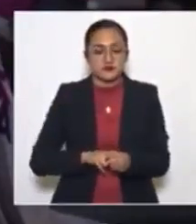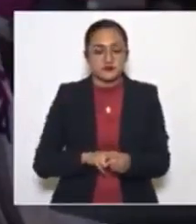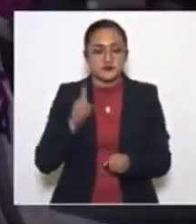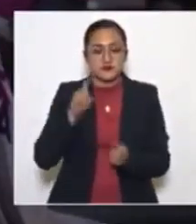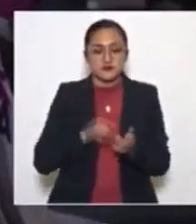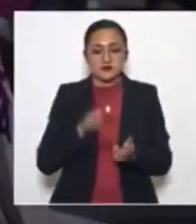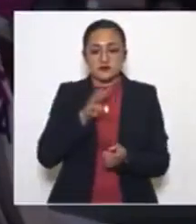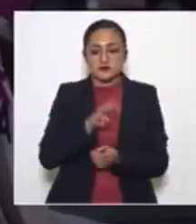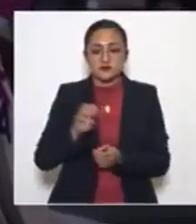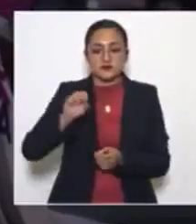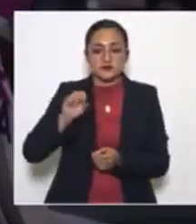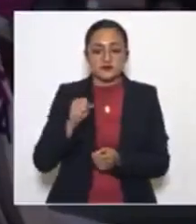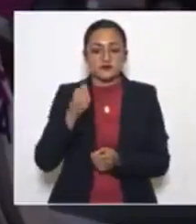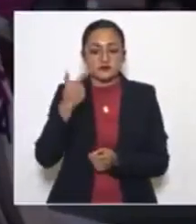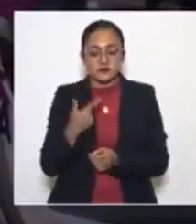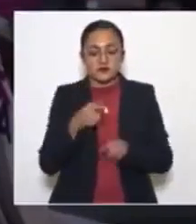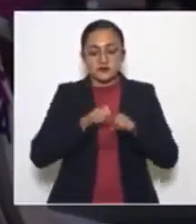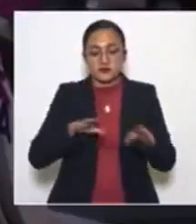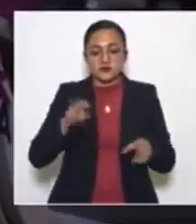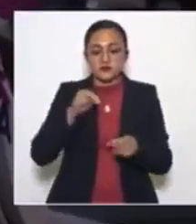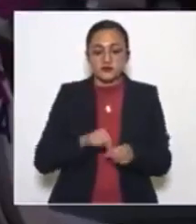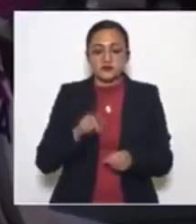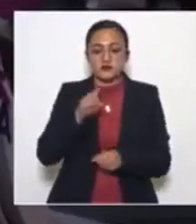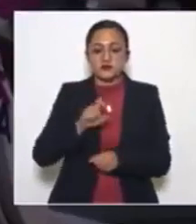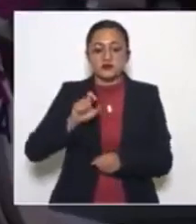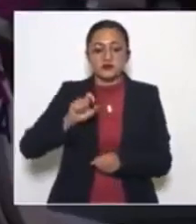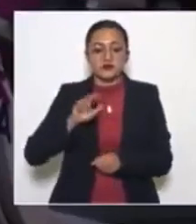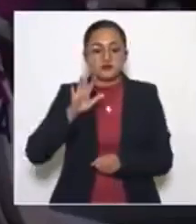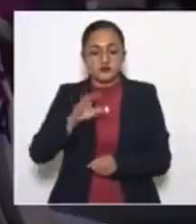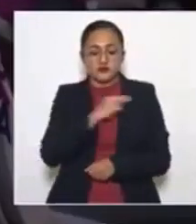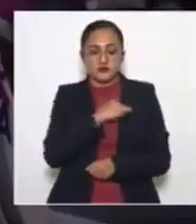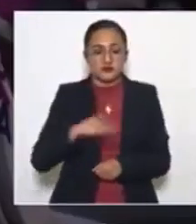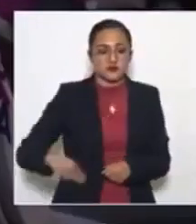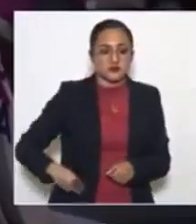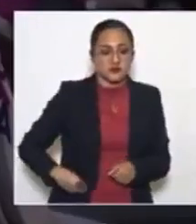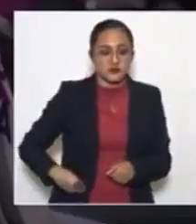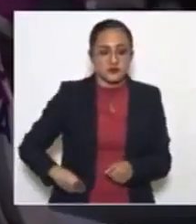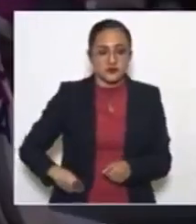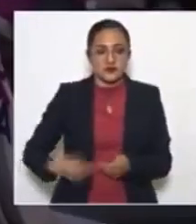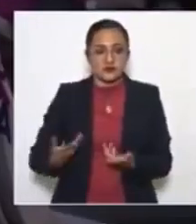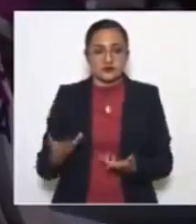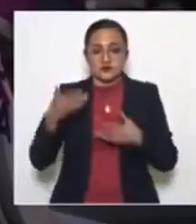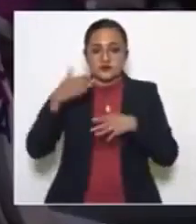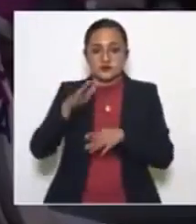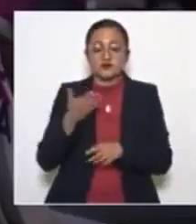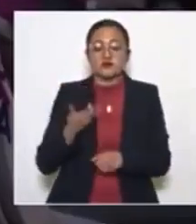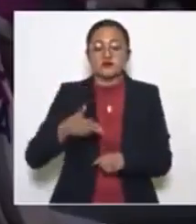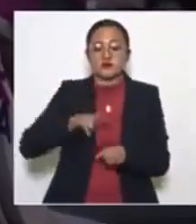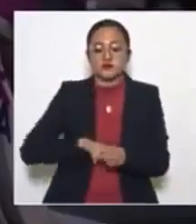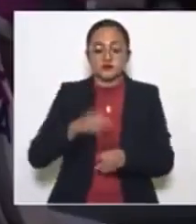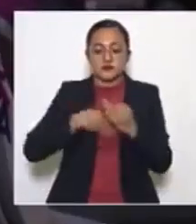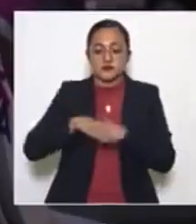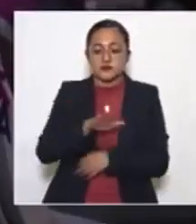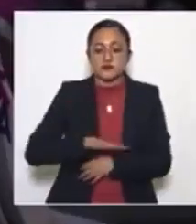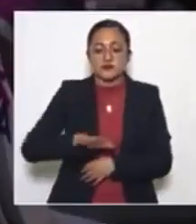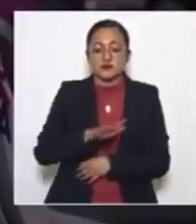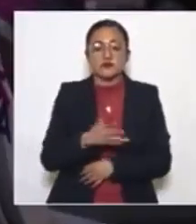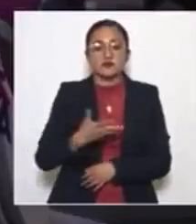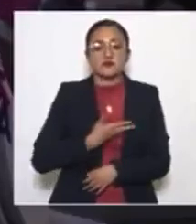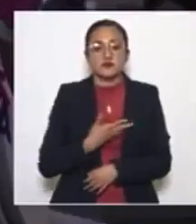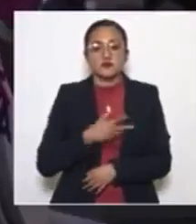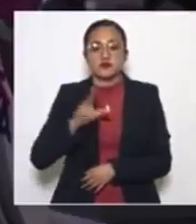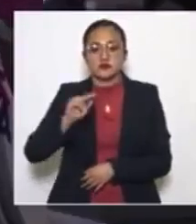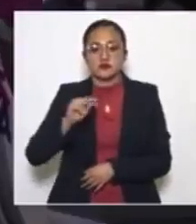hospitalizados, 1,367 distribuidos en 125 municipios. En lo que respecta a la hospitalización en todo el